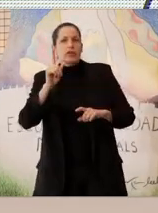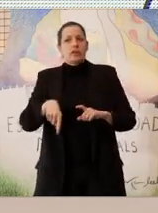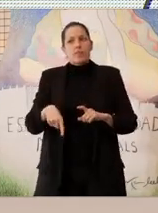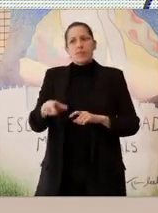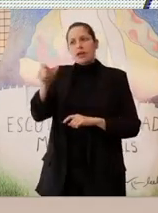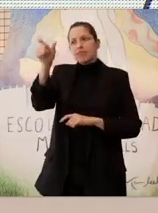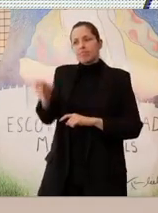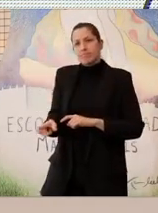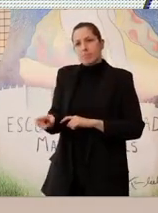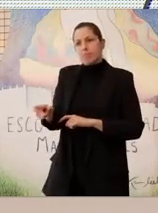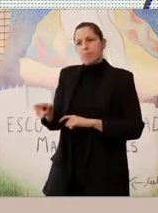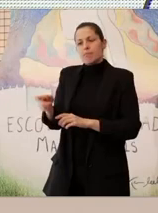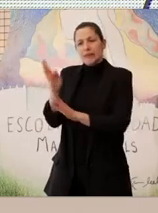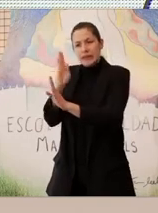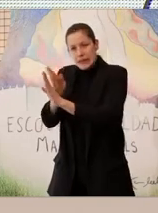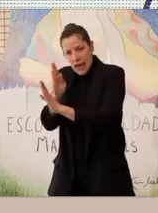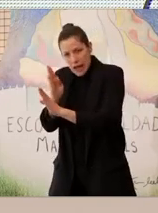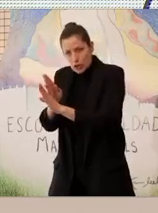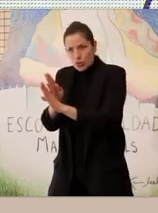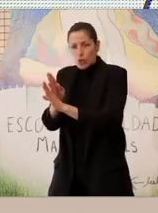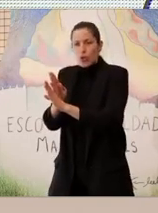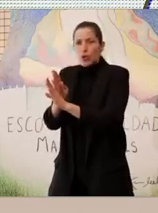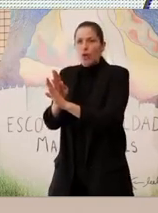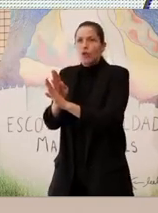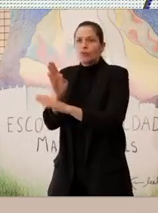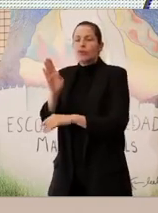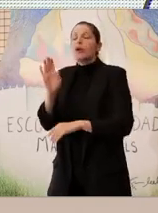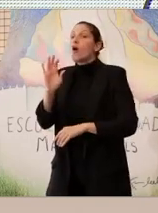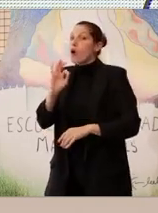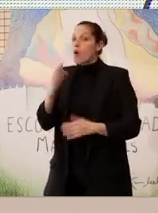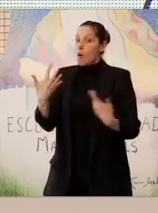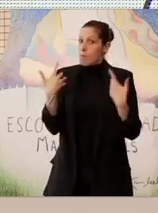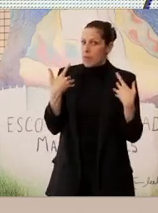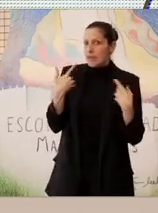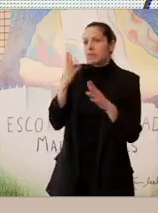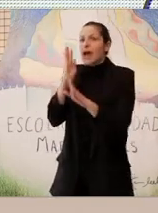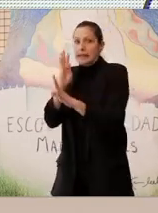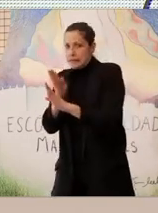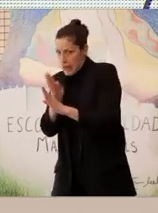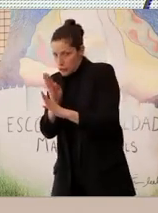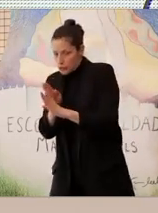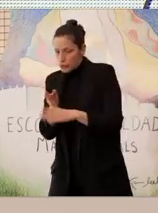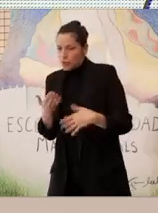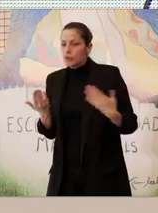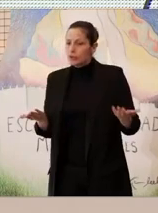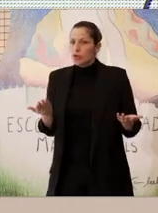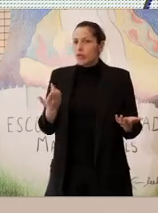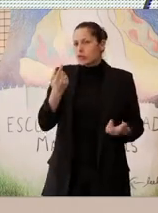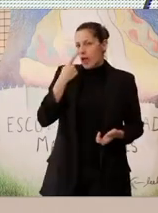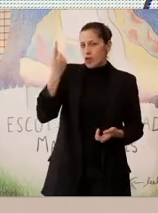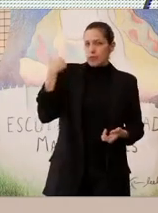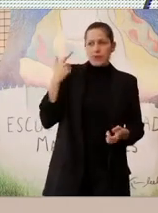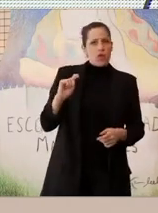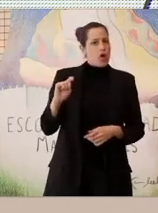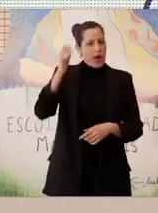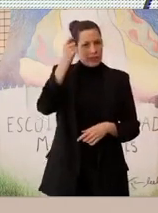en el tratamiento de las víctimas. Y yo creo que eso es fundamental. Es la segunda, el año pasado tuvo muchísimo éxito, este año está saliendo muy bien.